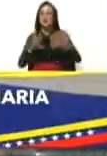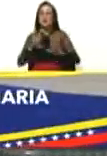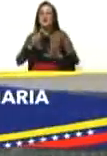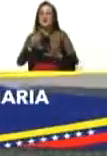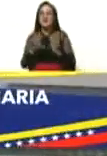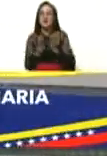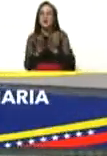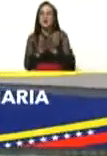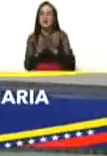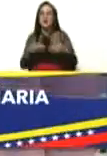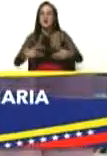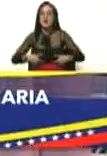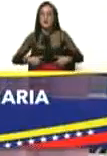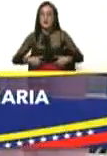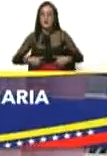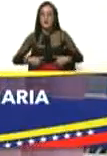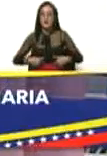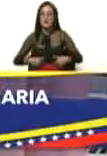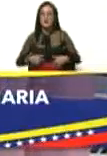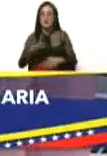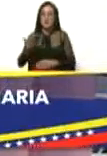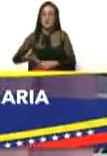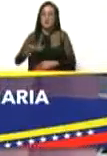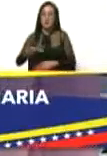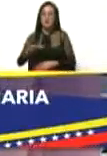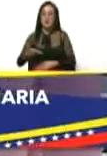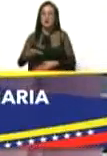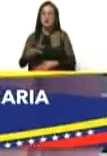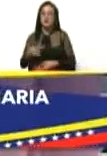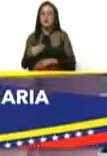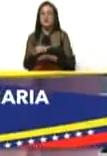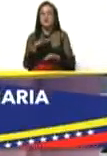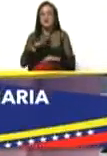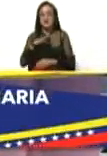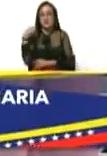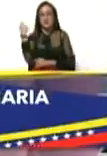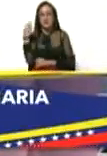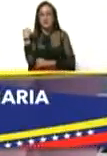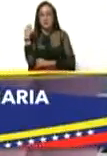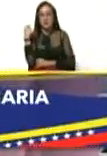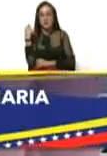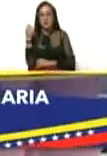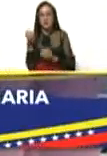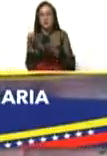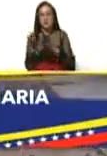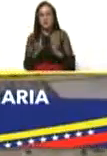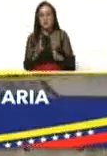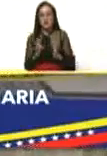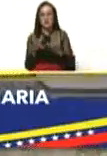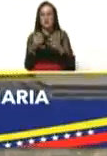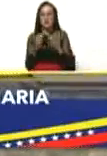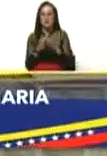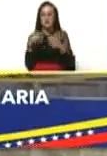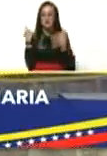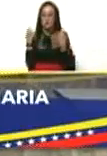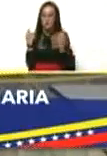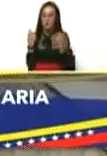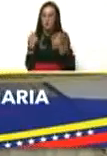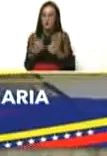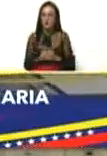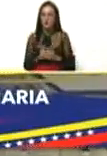287 escuelas, un esfuerzo muy importante de la población apureña, de los estudiantes, de la organización popular, de